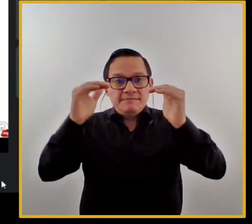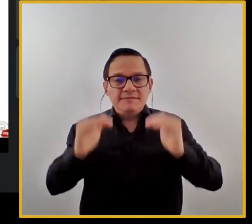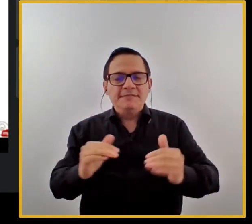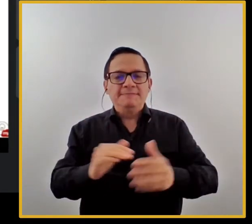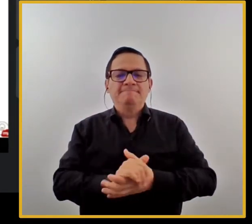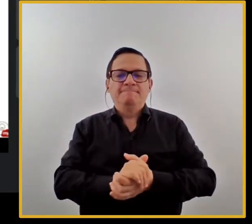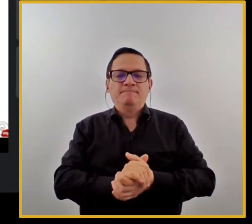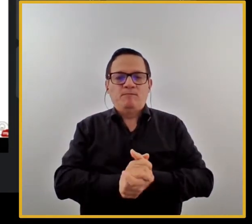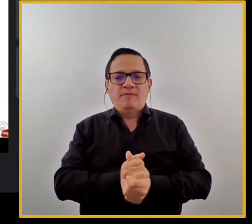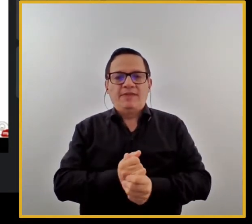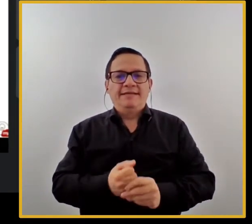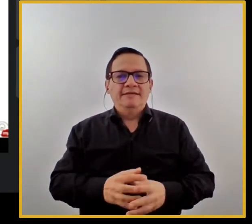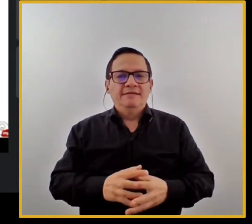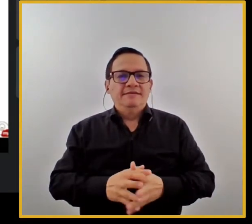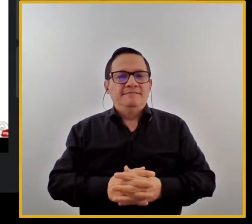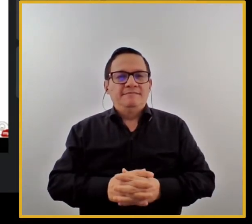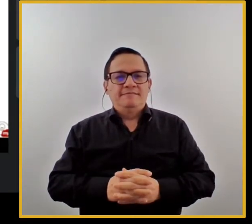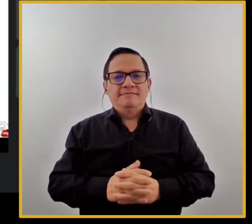al